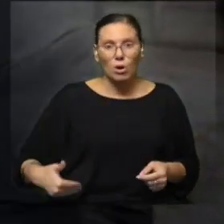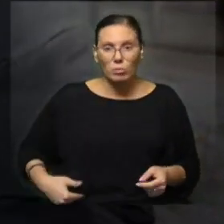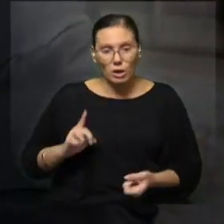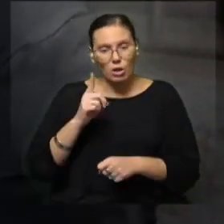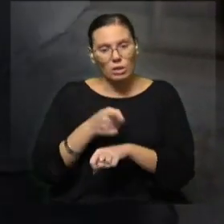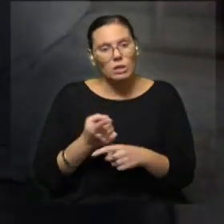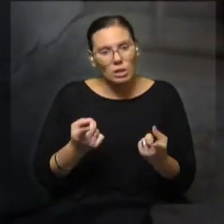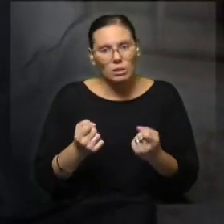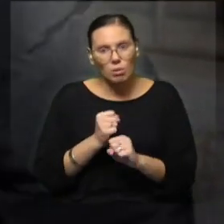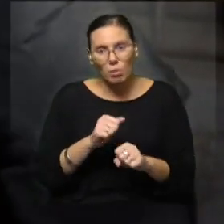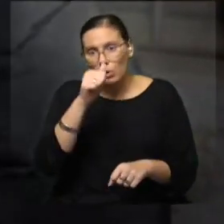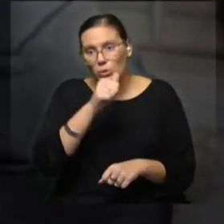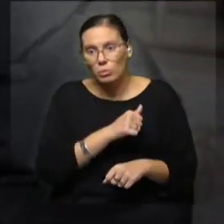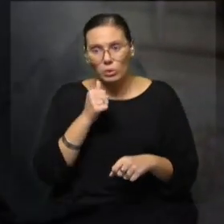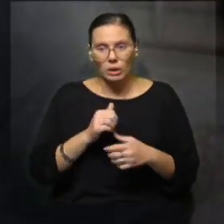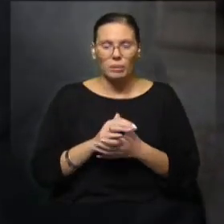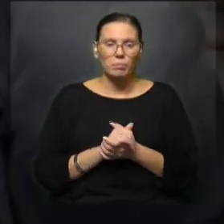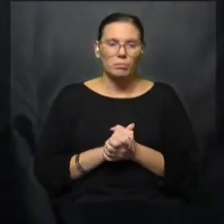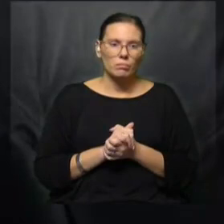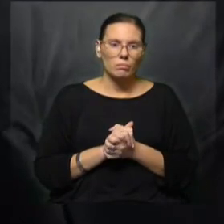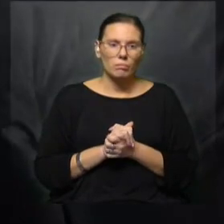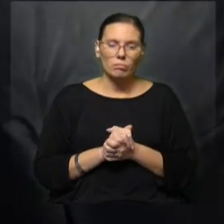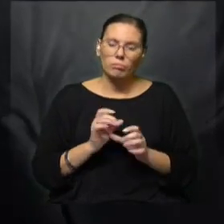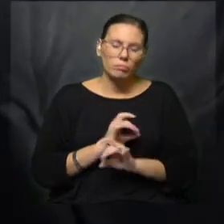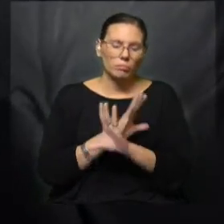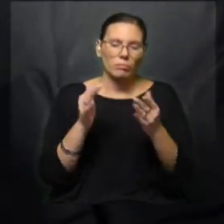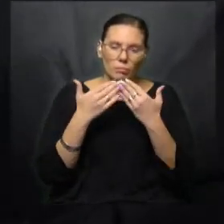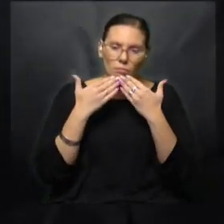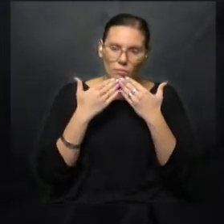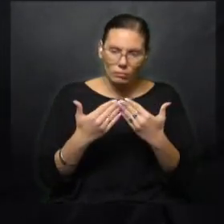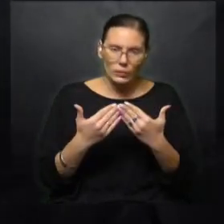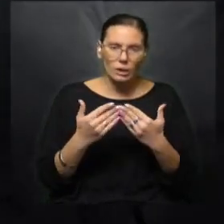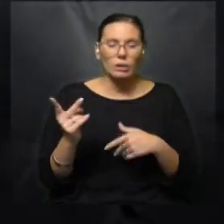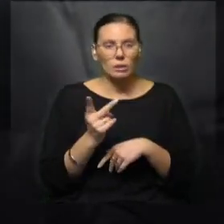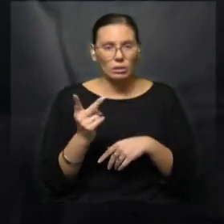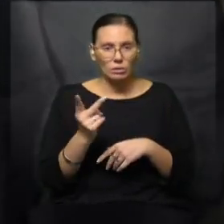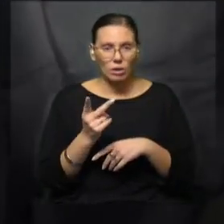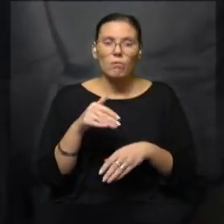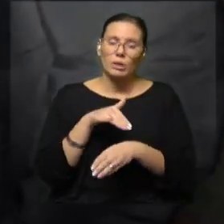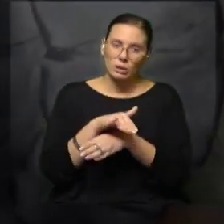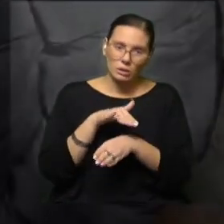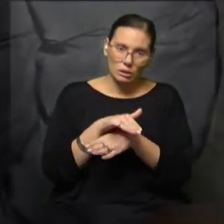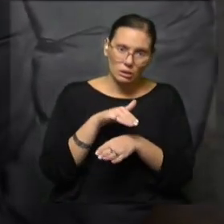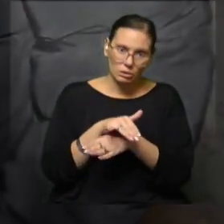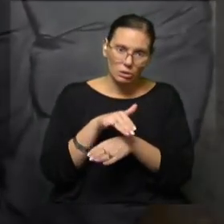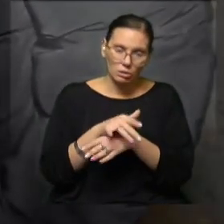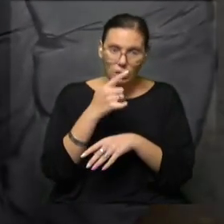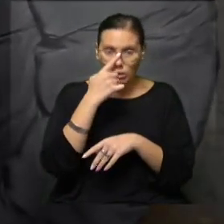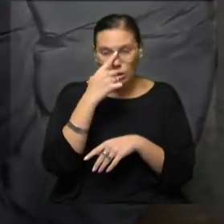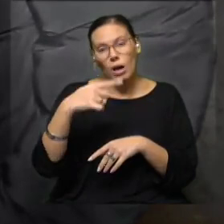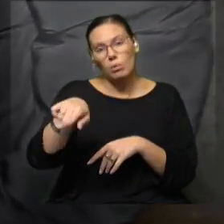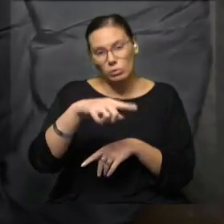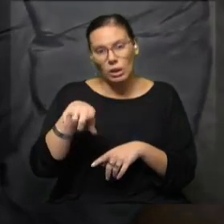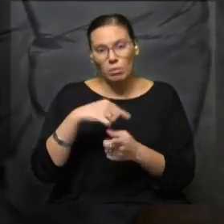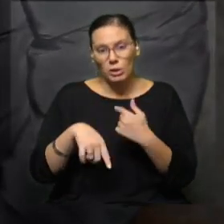medidas necesarias para solucionar ese tema. Clarísimo. Muchas gracias, Gabriel, Alejandro. Felicitaciones, les digo a ustedes, pero